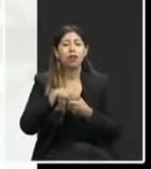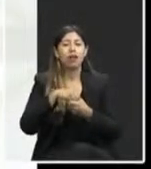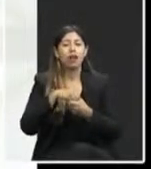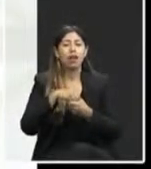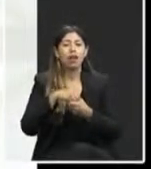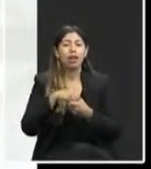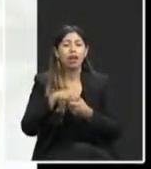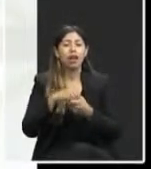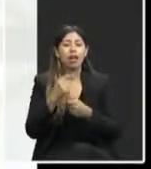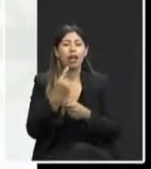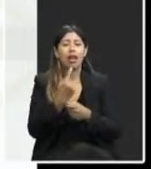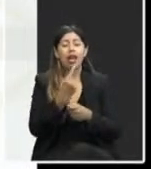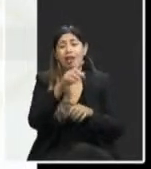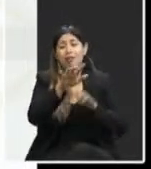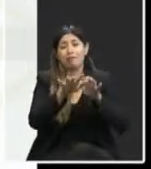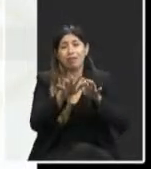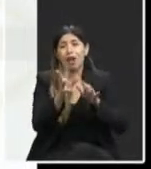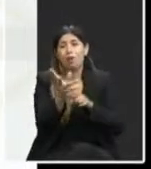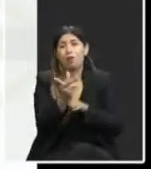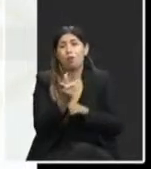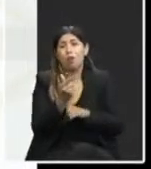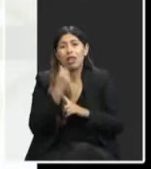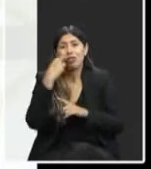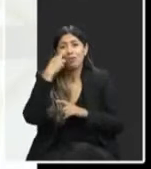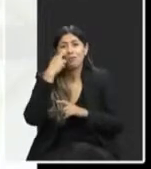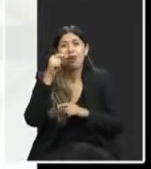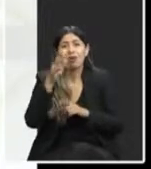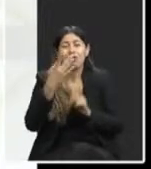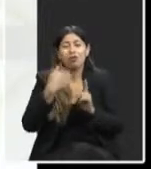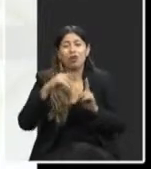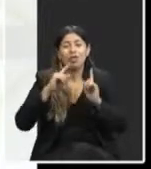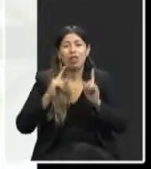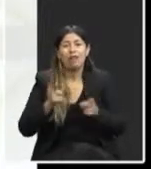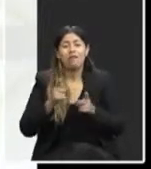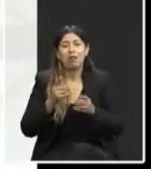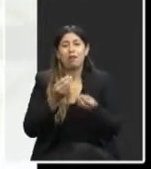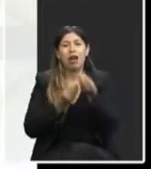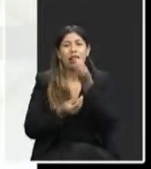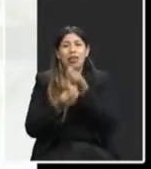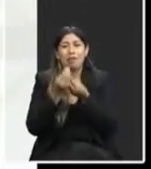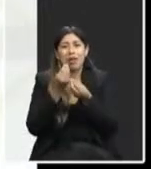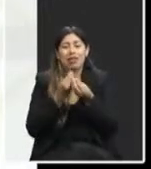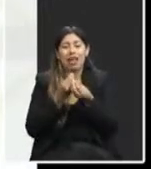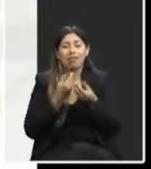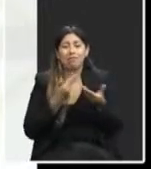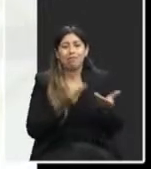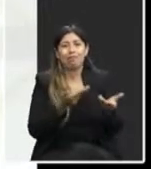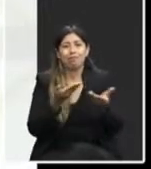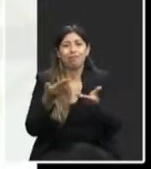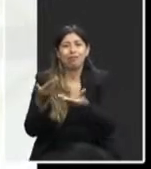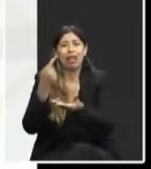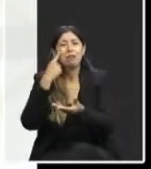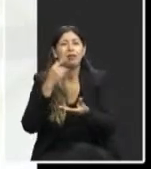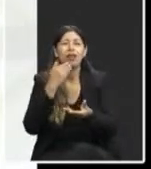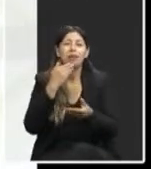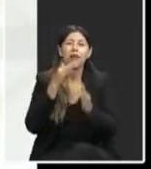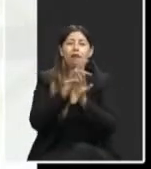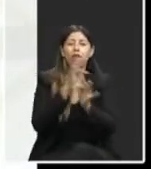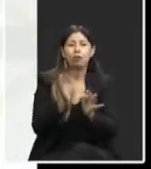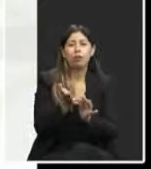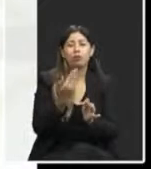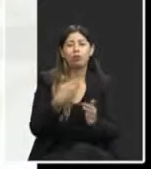por la cantidad de seres humanos que tenemos que alimentar, pero también por la forma como nosotros estamos